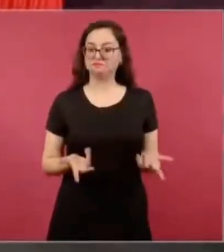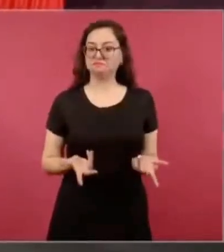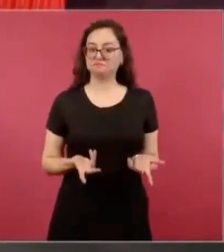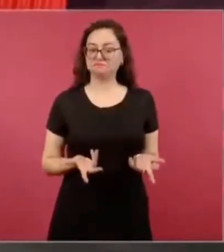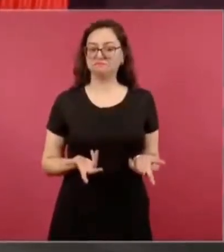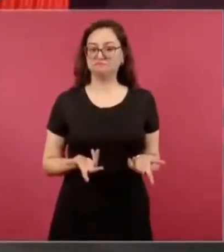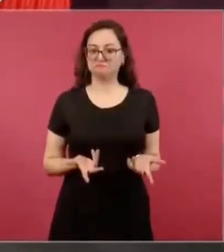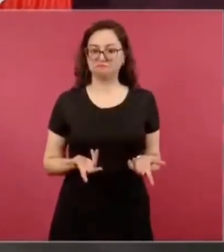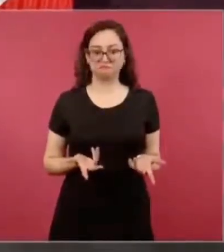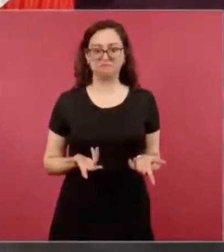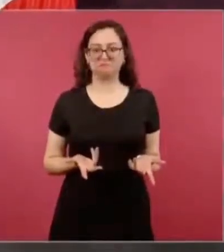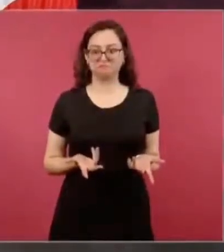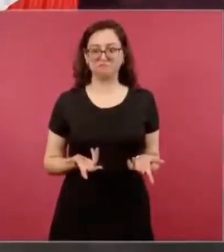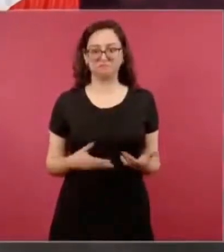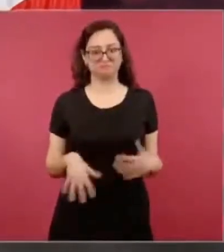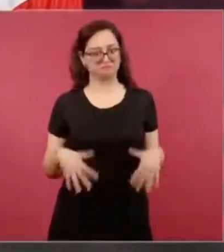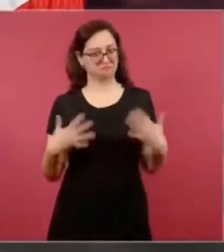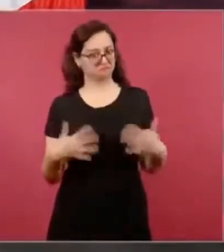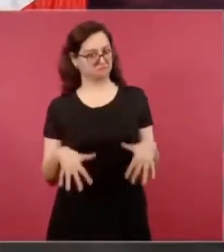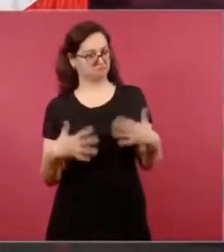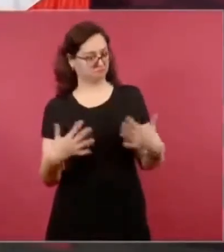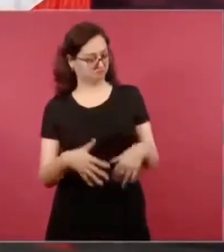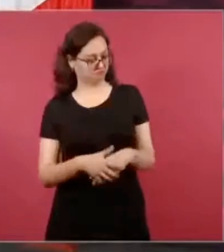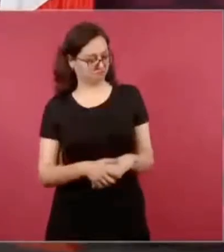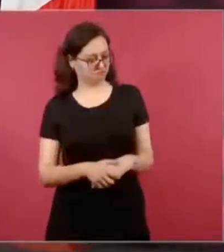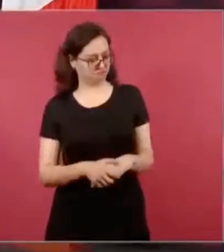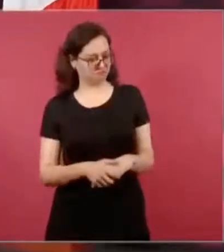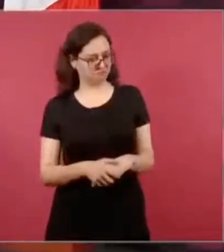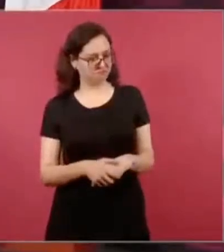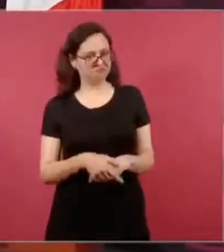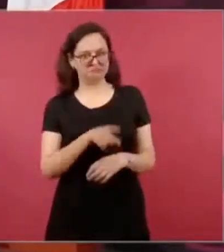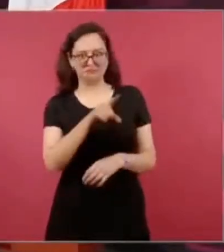pues algo único, fue como un milagro